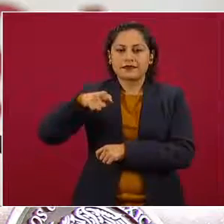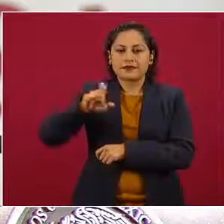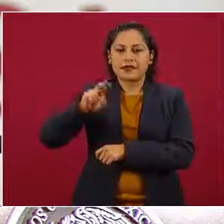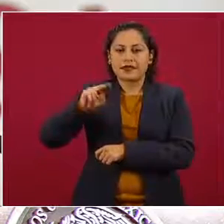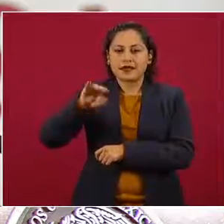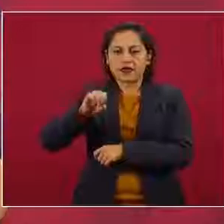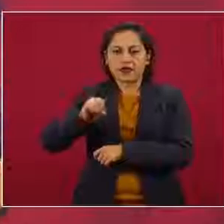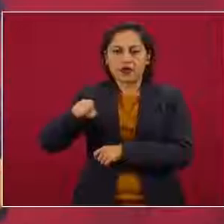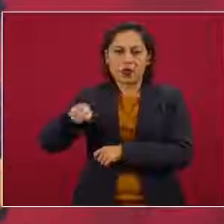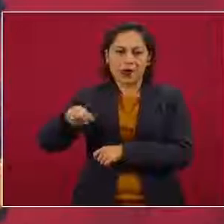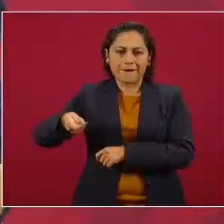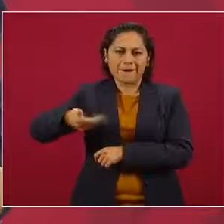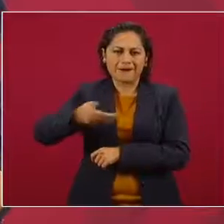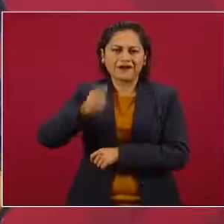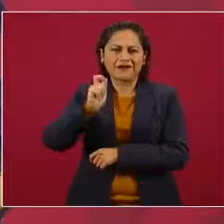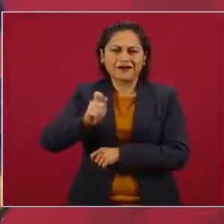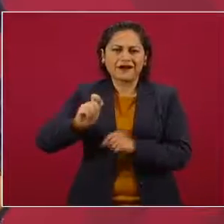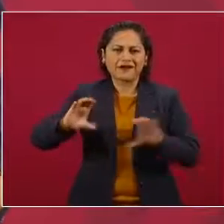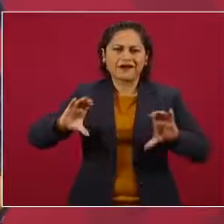Entonces, ¿para qué